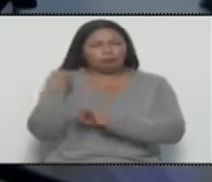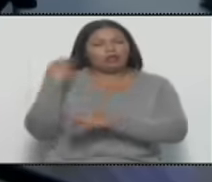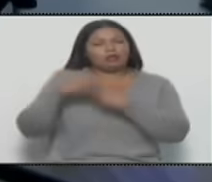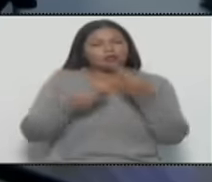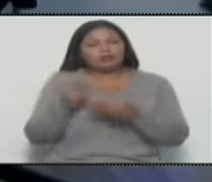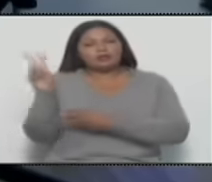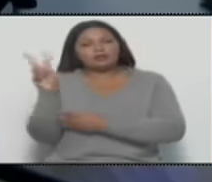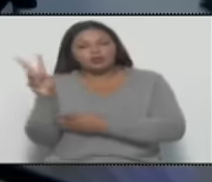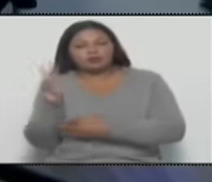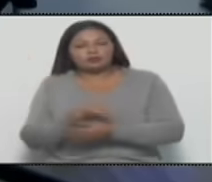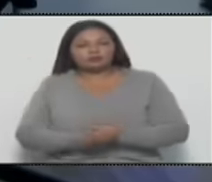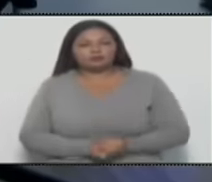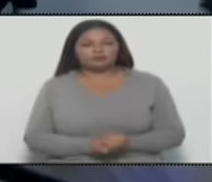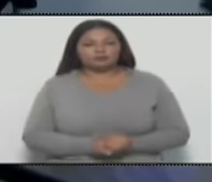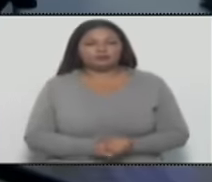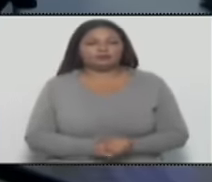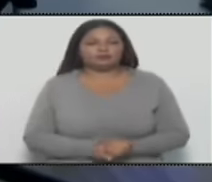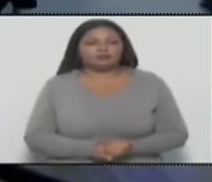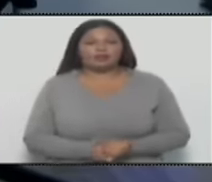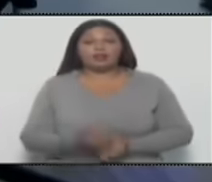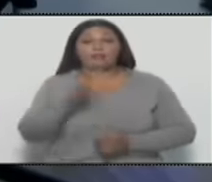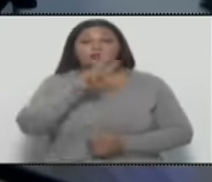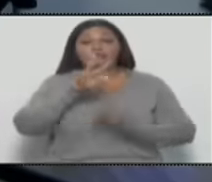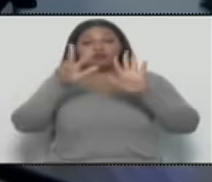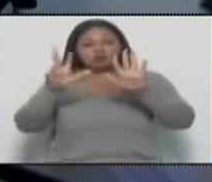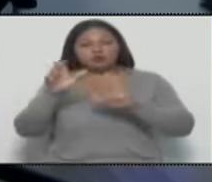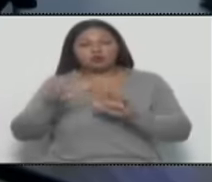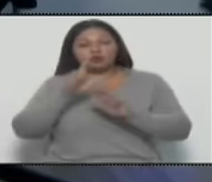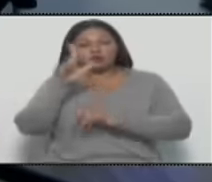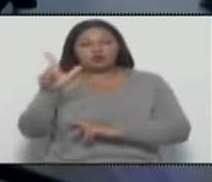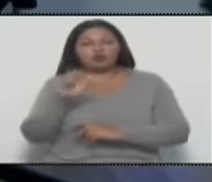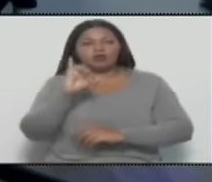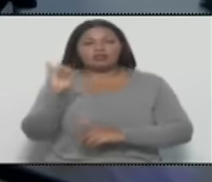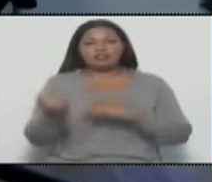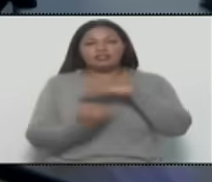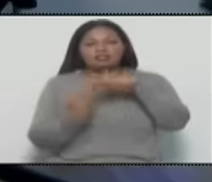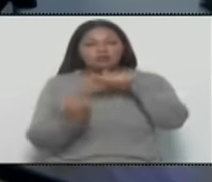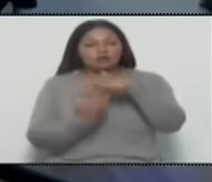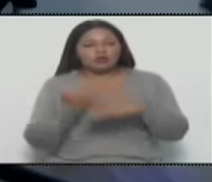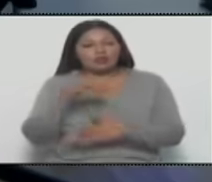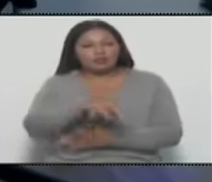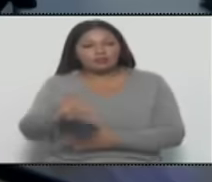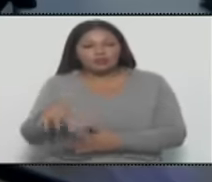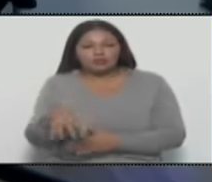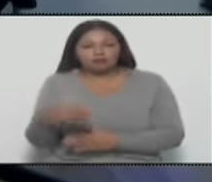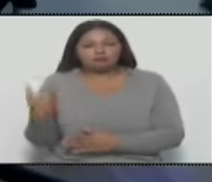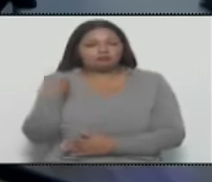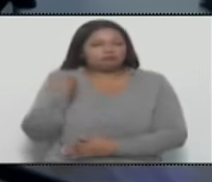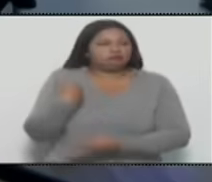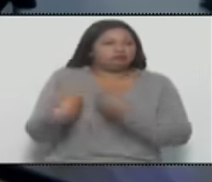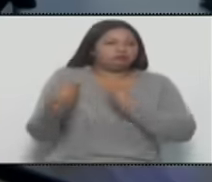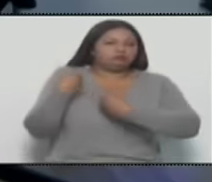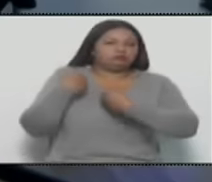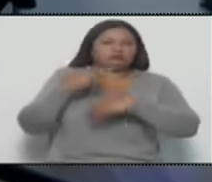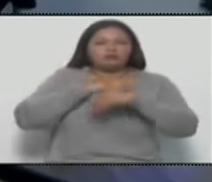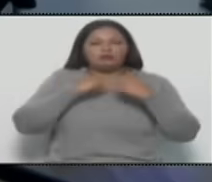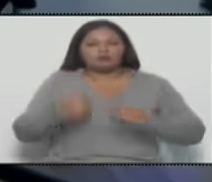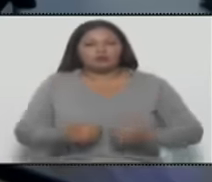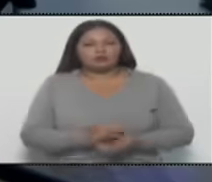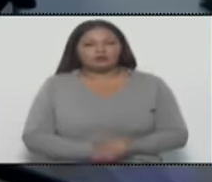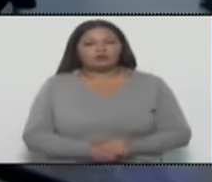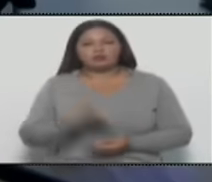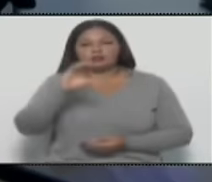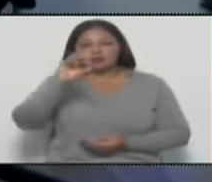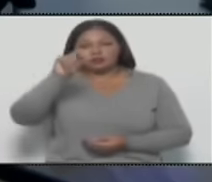y prácticamente desde el 28 de julio instituciones del Estado han sido víctimas de ciberataques. Hemos hablado de CNE,